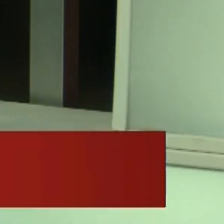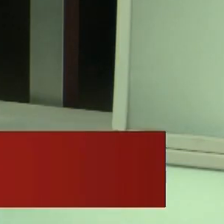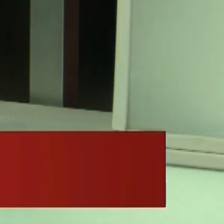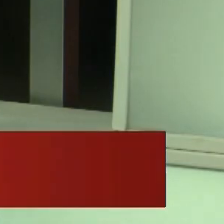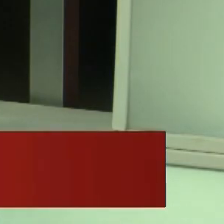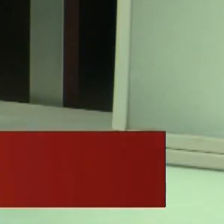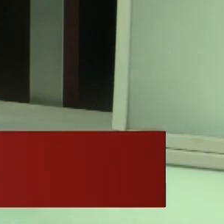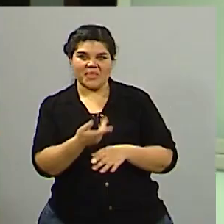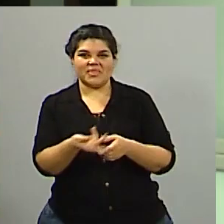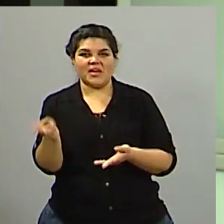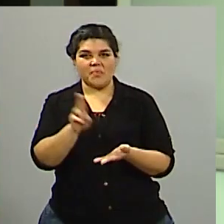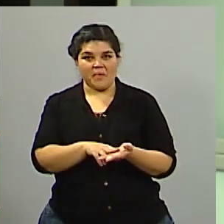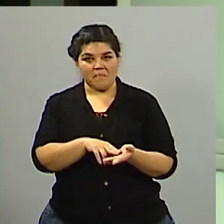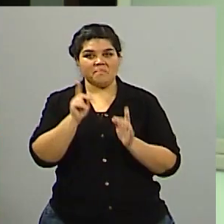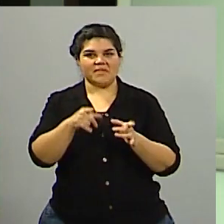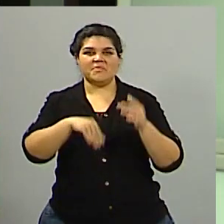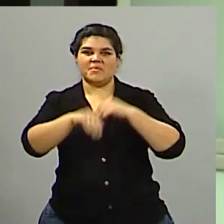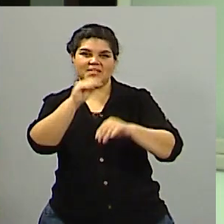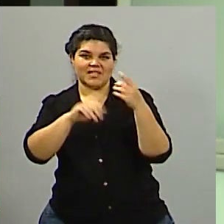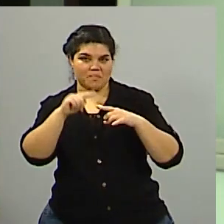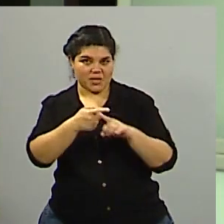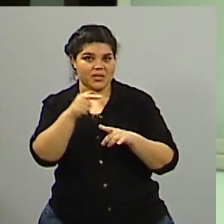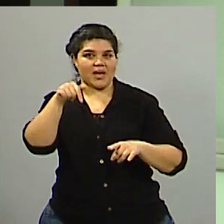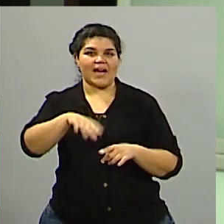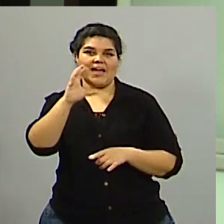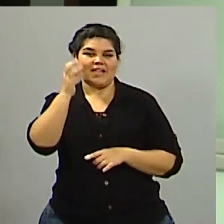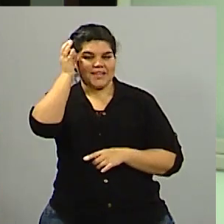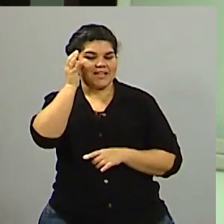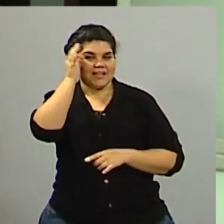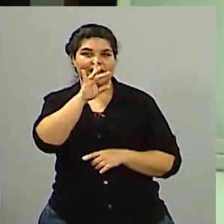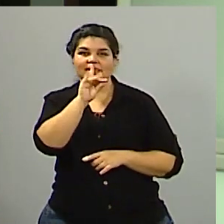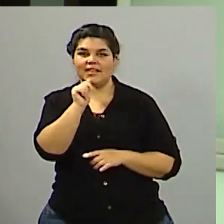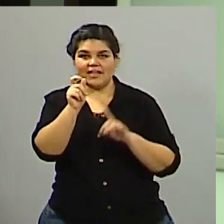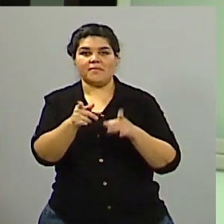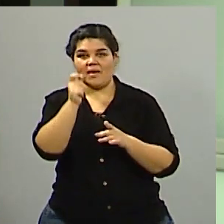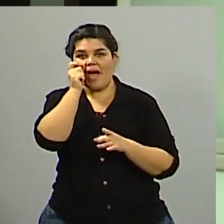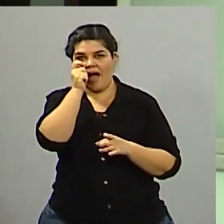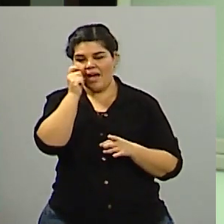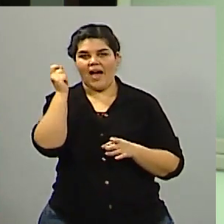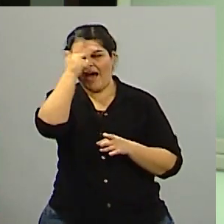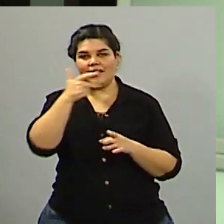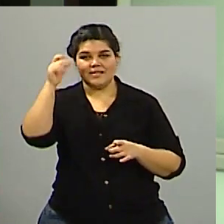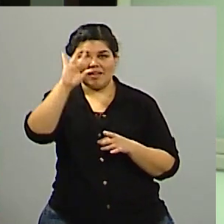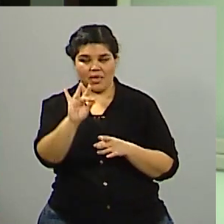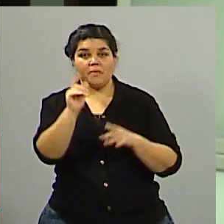Bueno, acá estamos de vuelta, seguimos en Chat Político, estamos en el 30 de la TDA, 22 de Supercanal HD. Recuerden que en